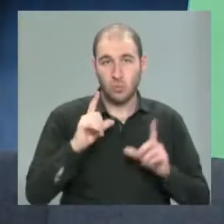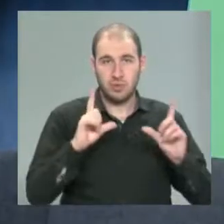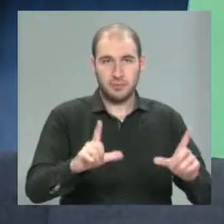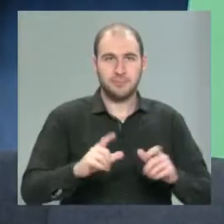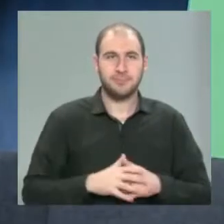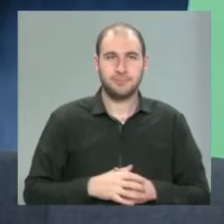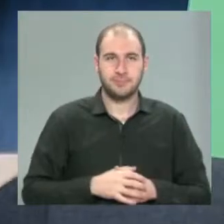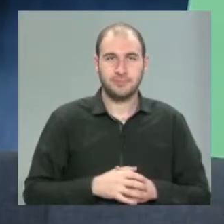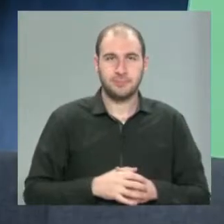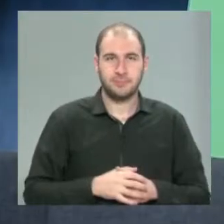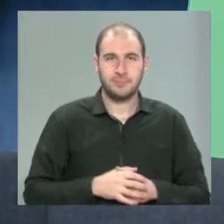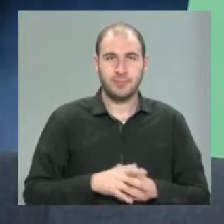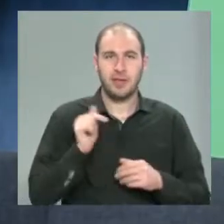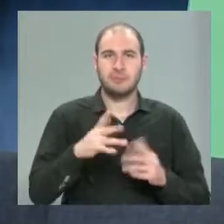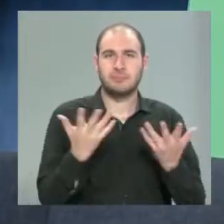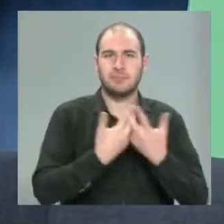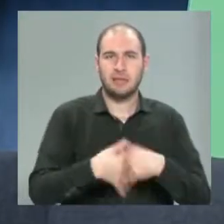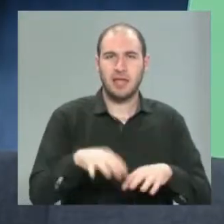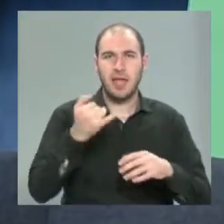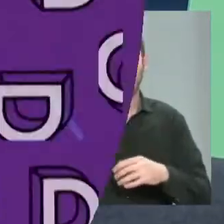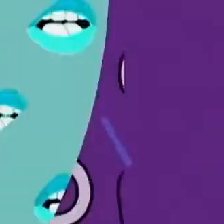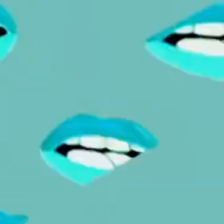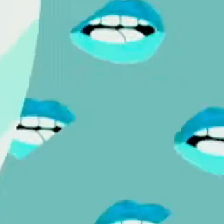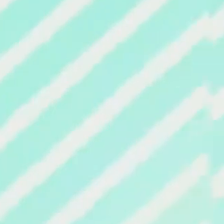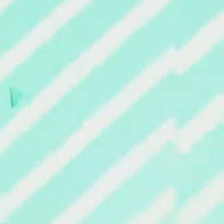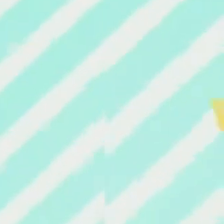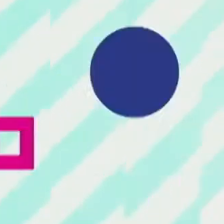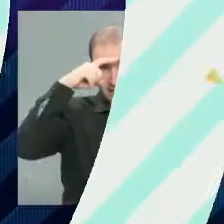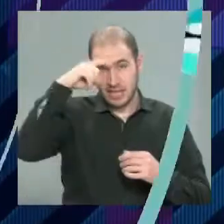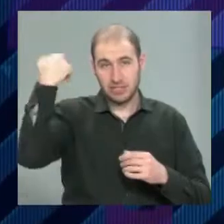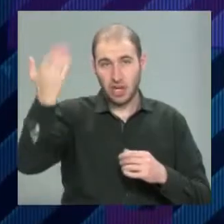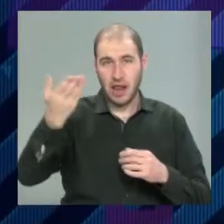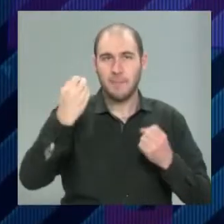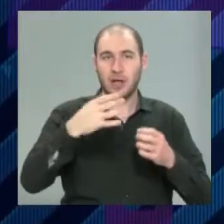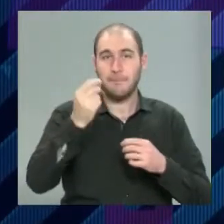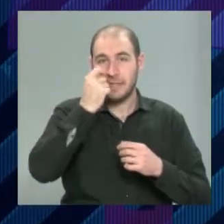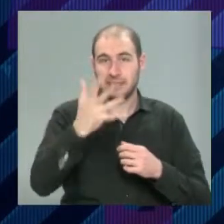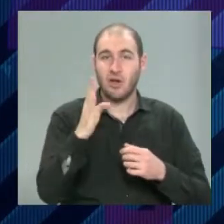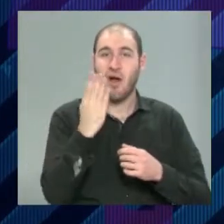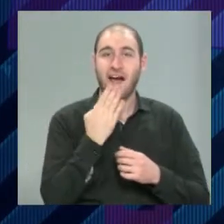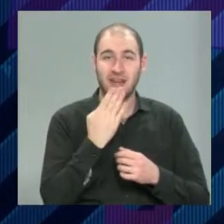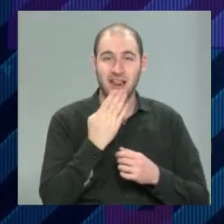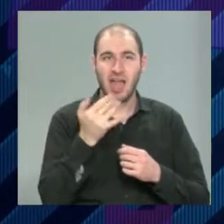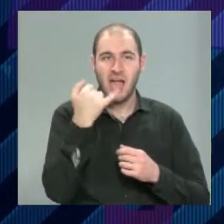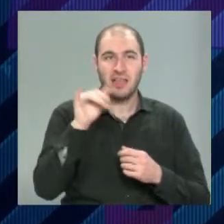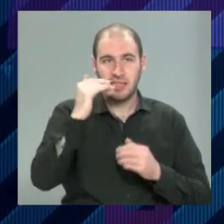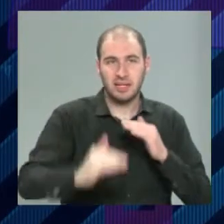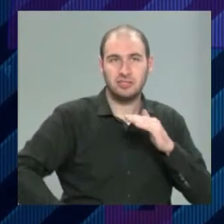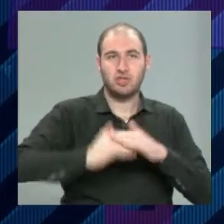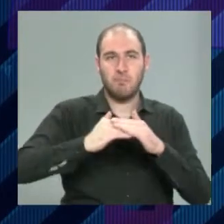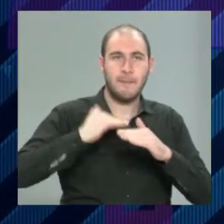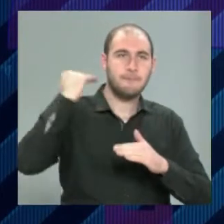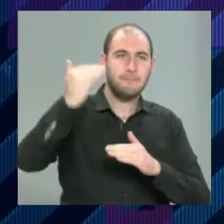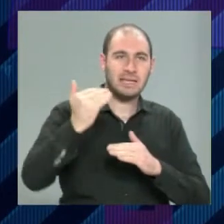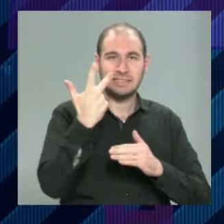día de hoy está relacionado con la tasa de interés internacional, porque el pasado 25 de abril esta tasa superó el techo